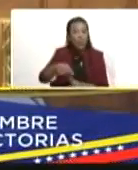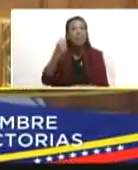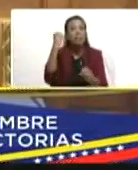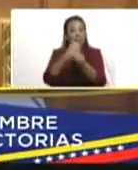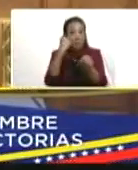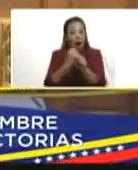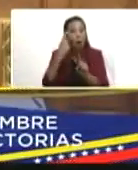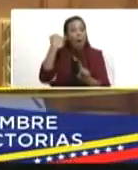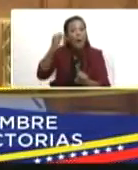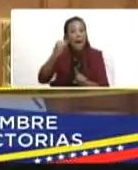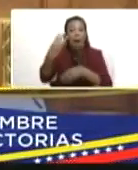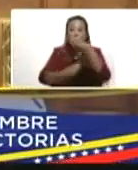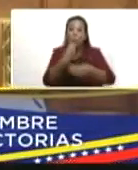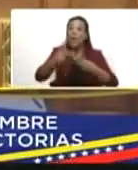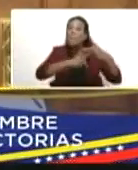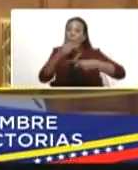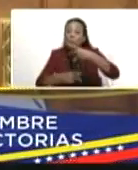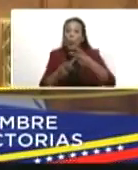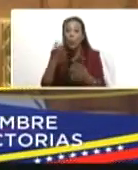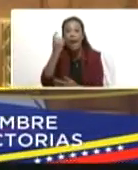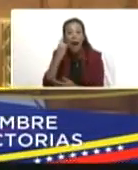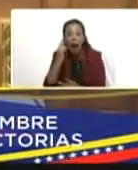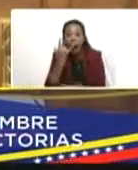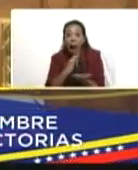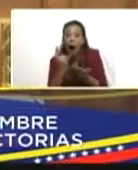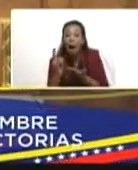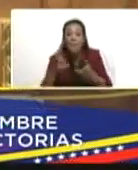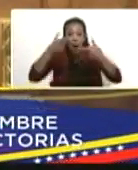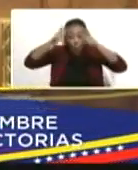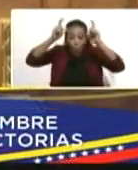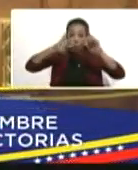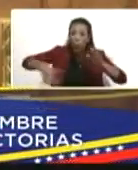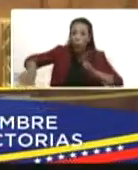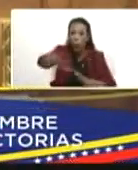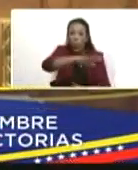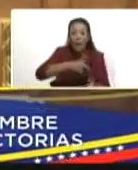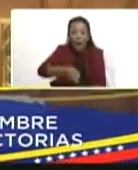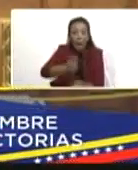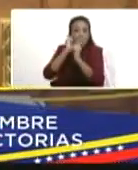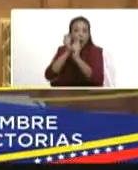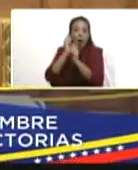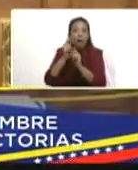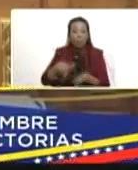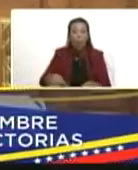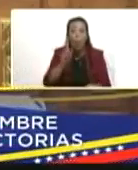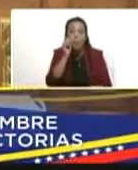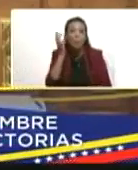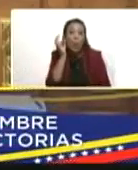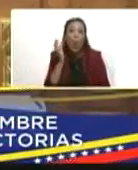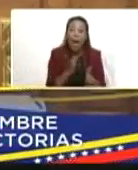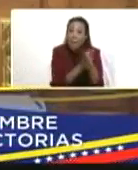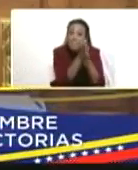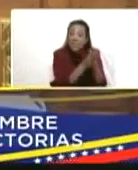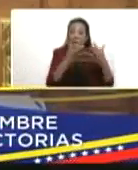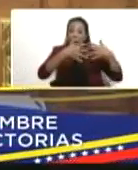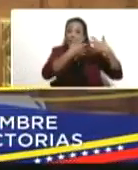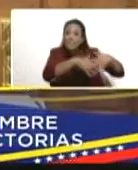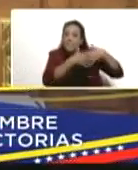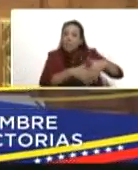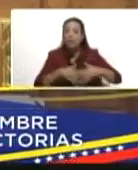trabajo de los productores agrícolas campesinos campesinas Pescadores pescadoras empresarios